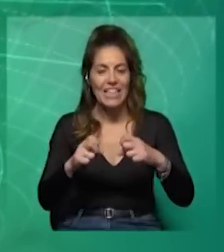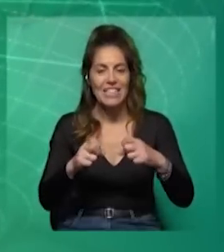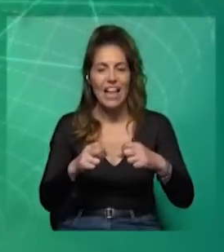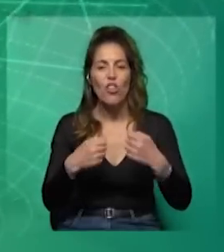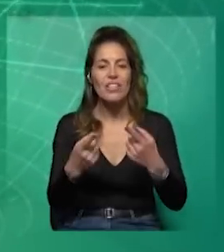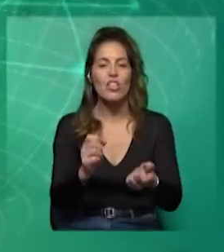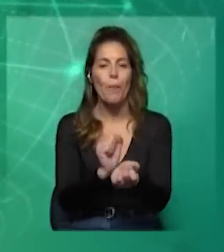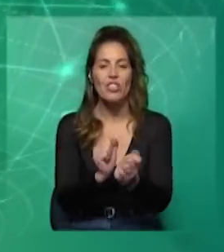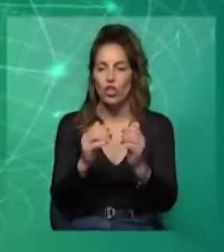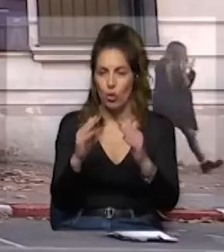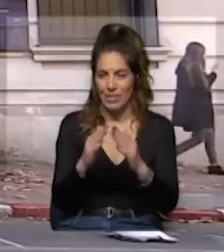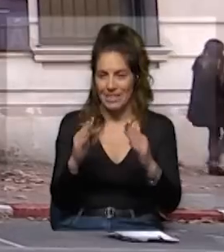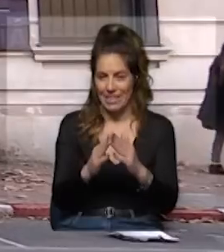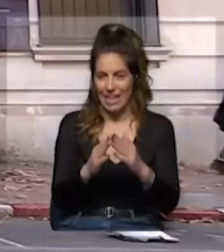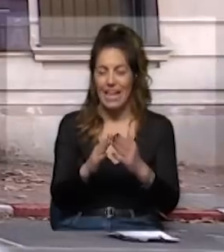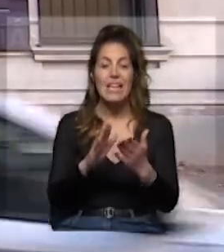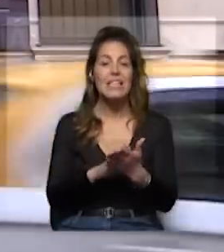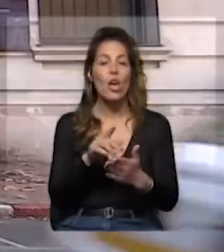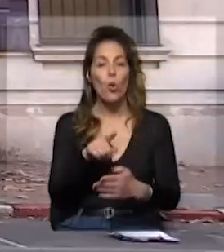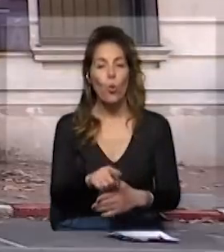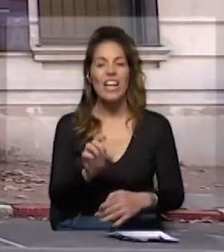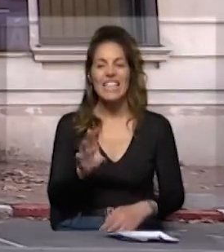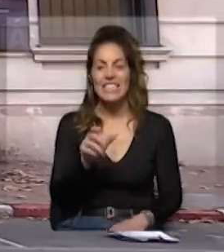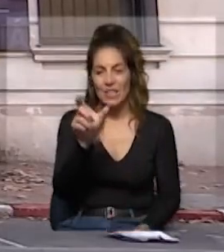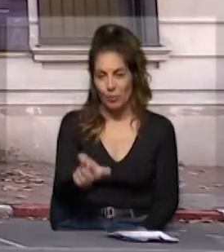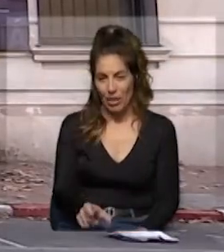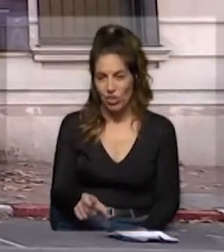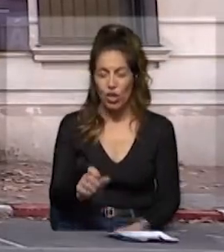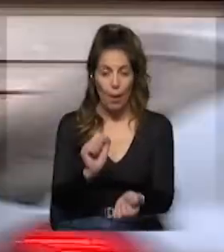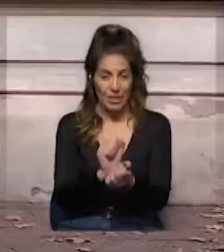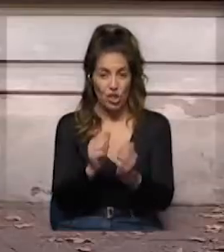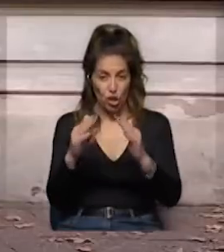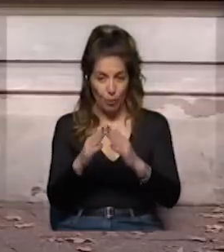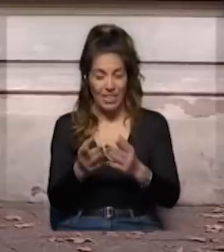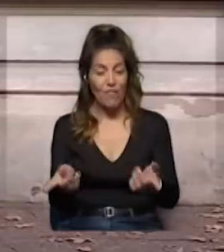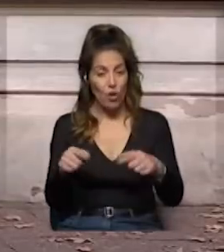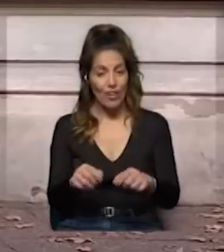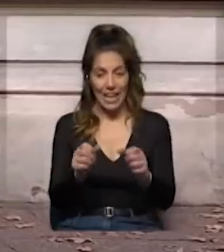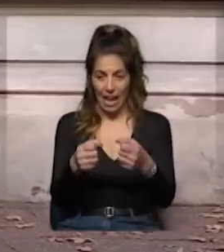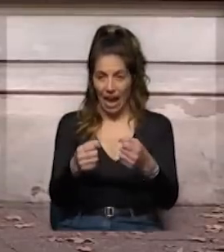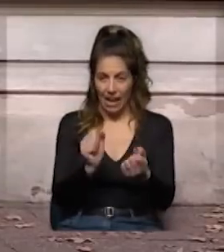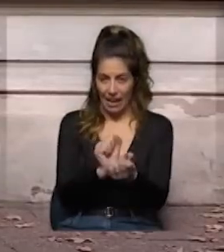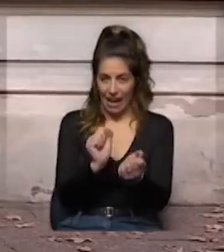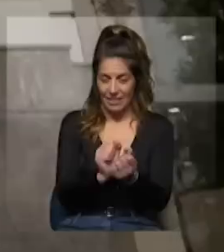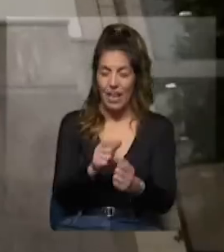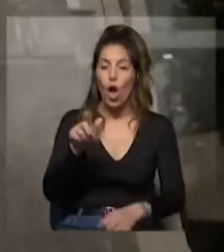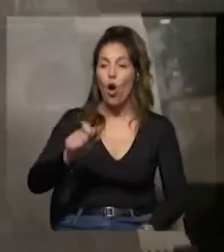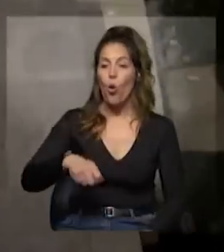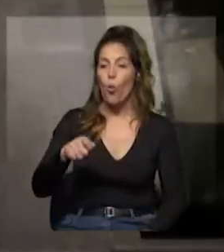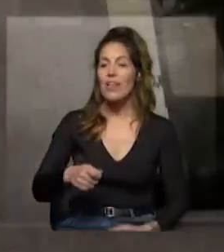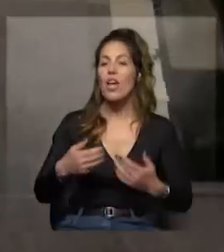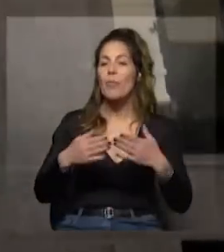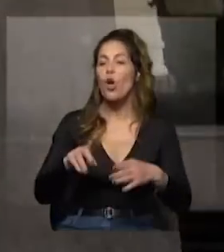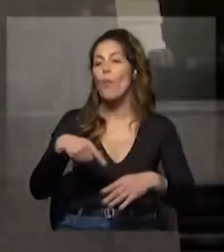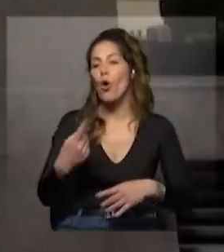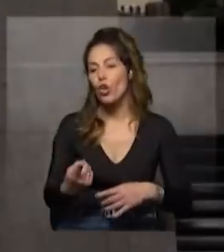entregó prisión domiciliaria según el observador se estima que 15 personas que estaban con domiciliaria debieron volver a la cárcel además los jueces han preguntado por